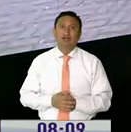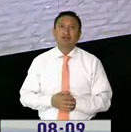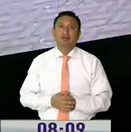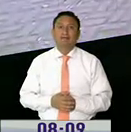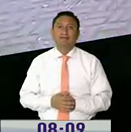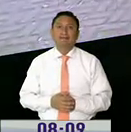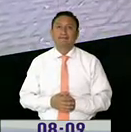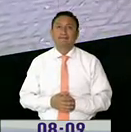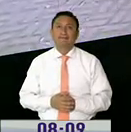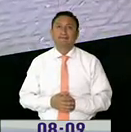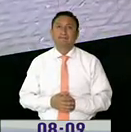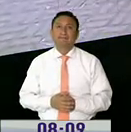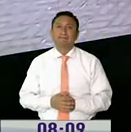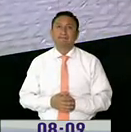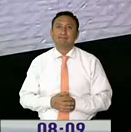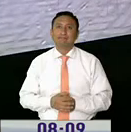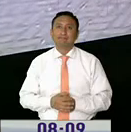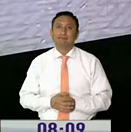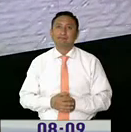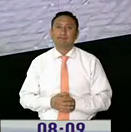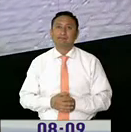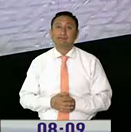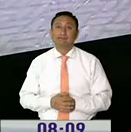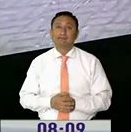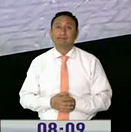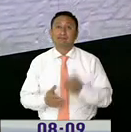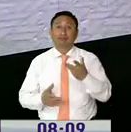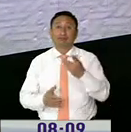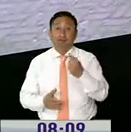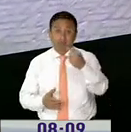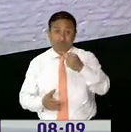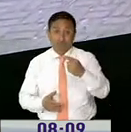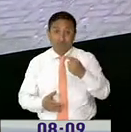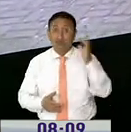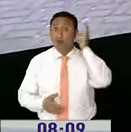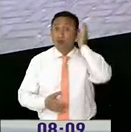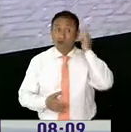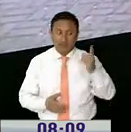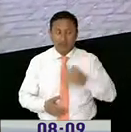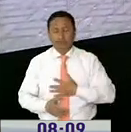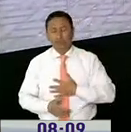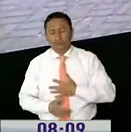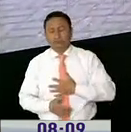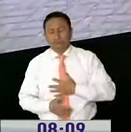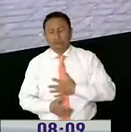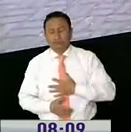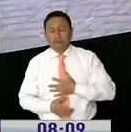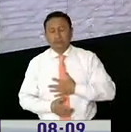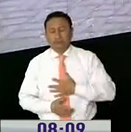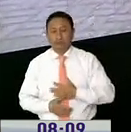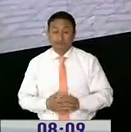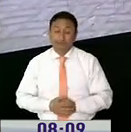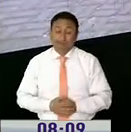En pantalla está Sofía. El corazoncito se me achicó con la señora que está ahí, que hiciste la entrevista,